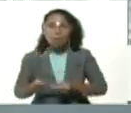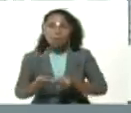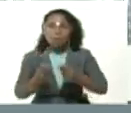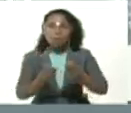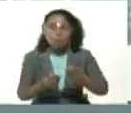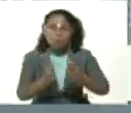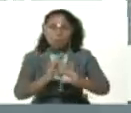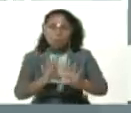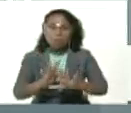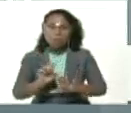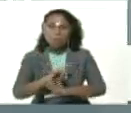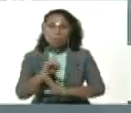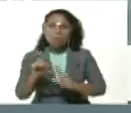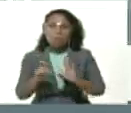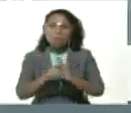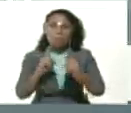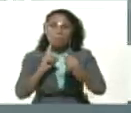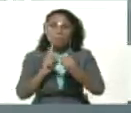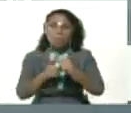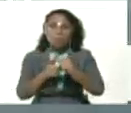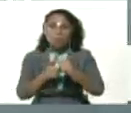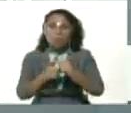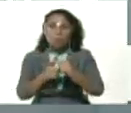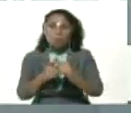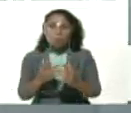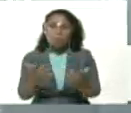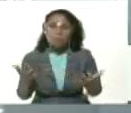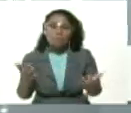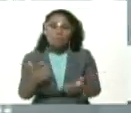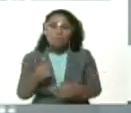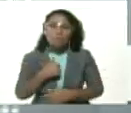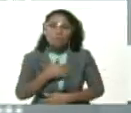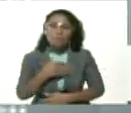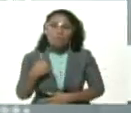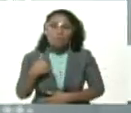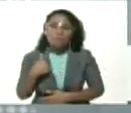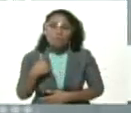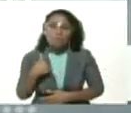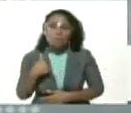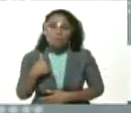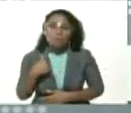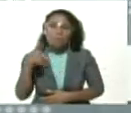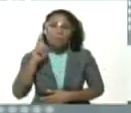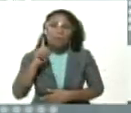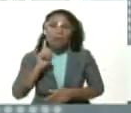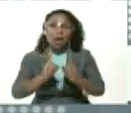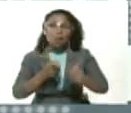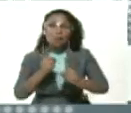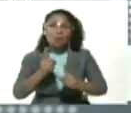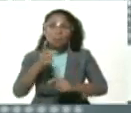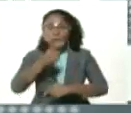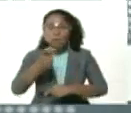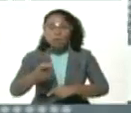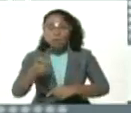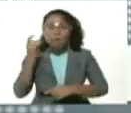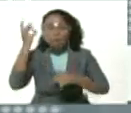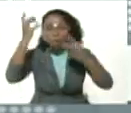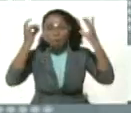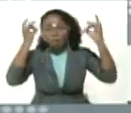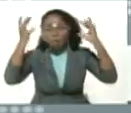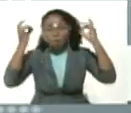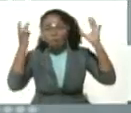sido plenamente identificados, y yo quiero desmentir las especulaciones, señor presidente, que han estado